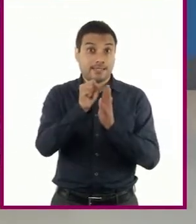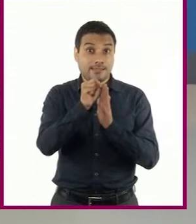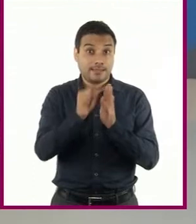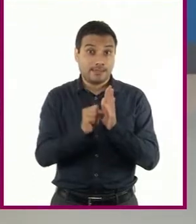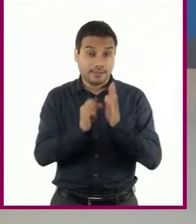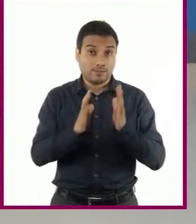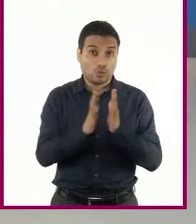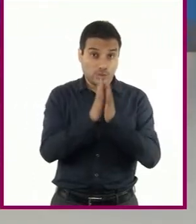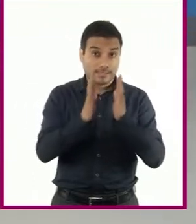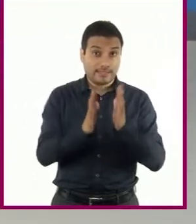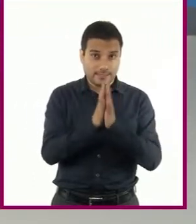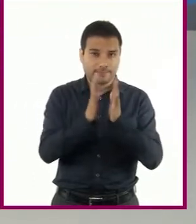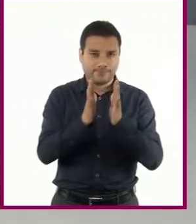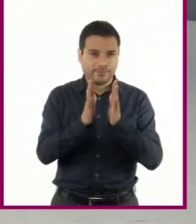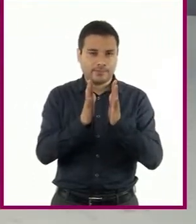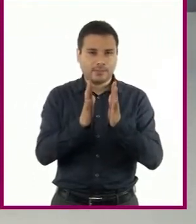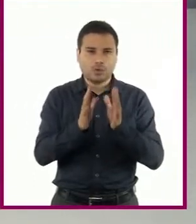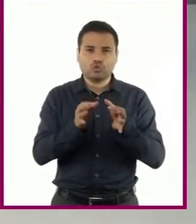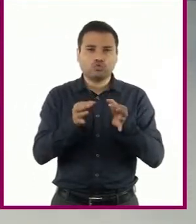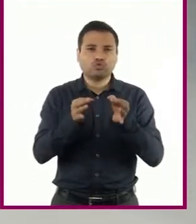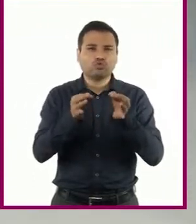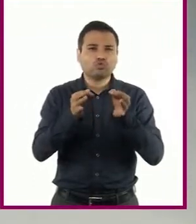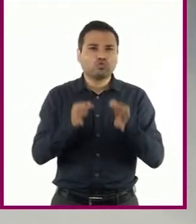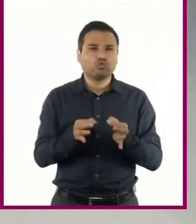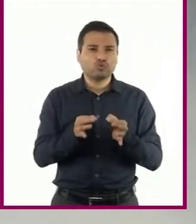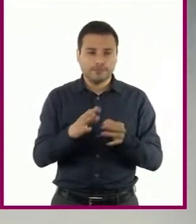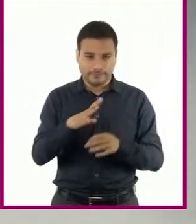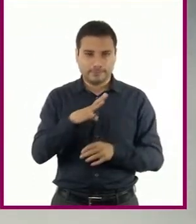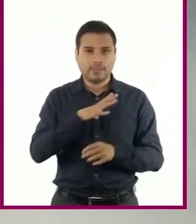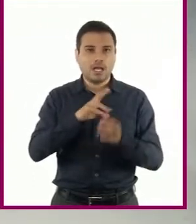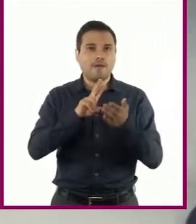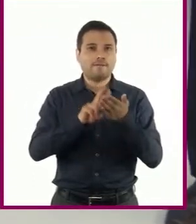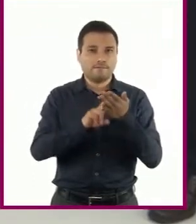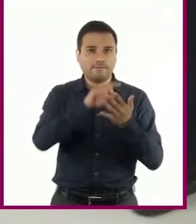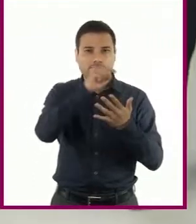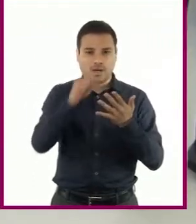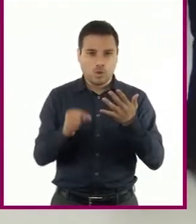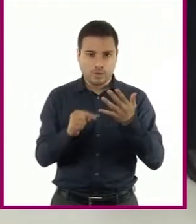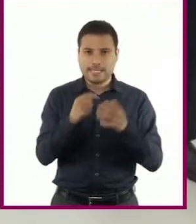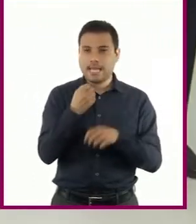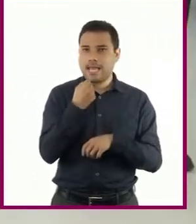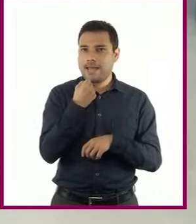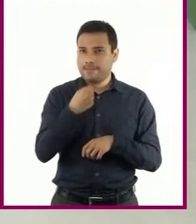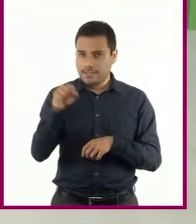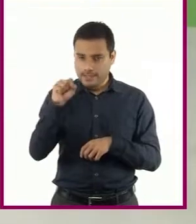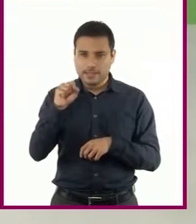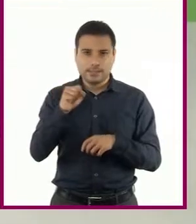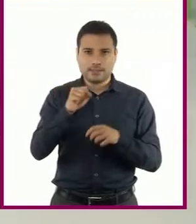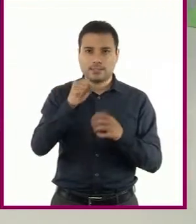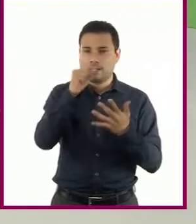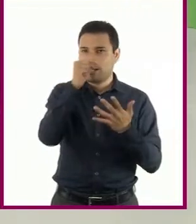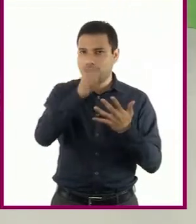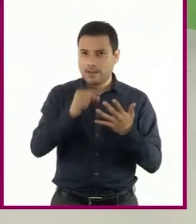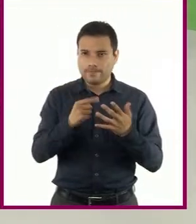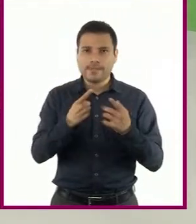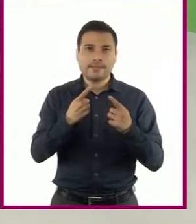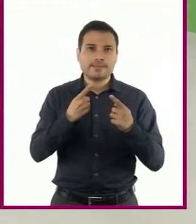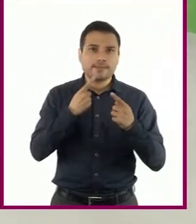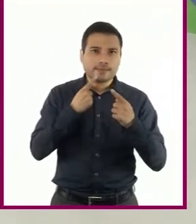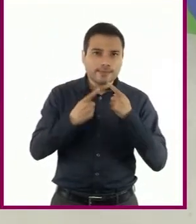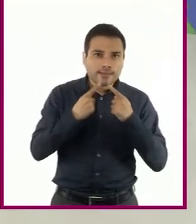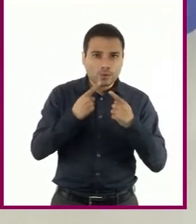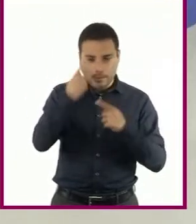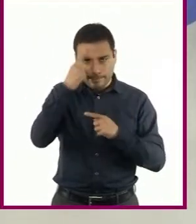política, promueve y se fundamenta en una serie de valores, habilidades y prácticas, como el ejercicio del diálogo para solucionar